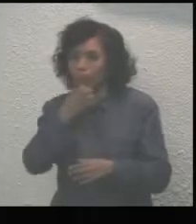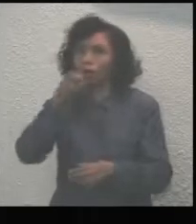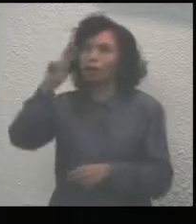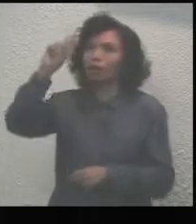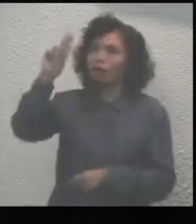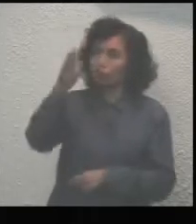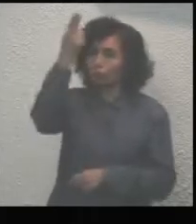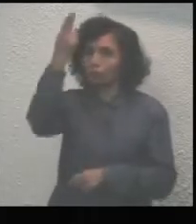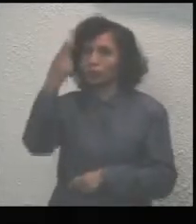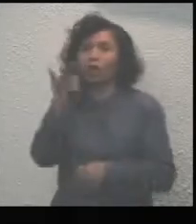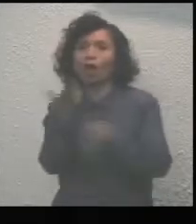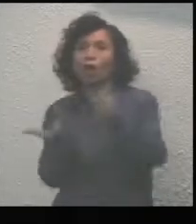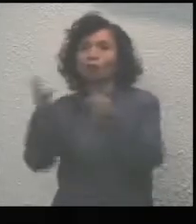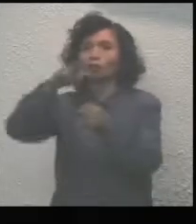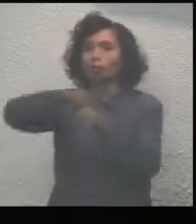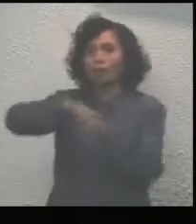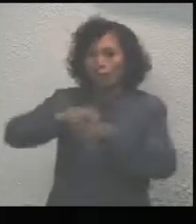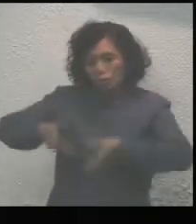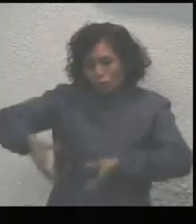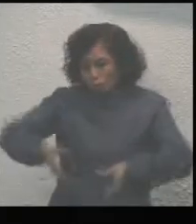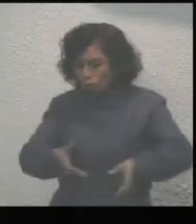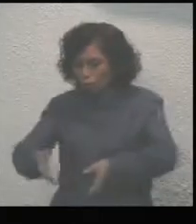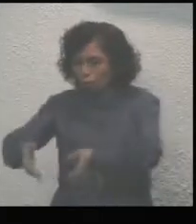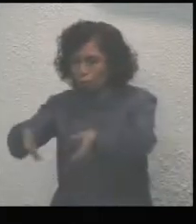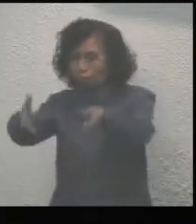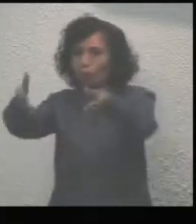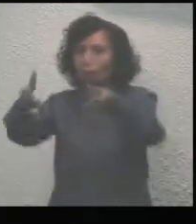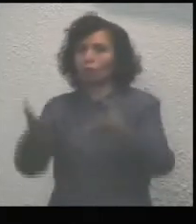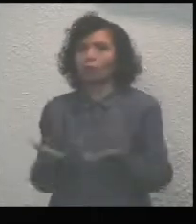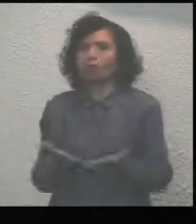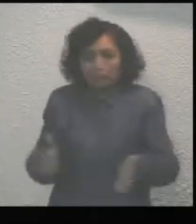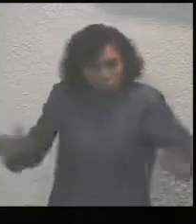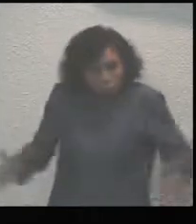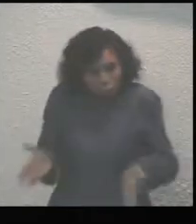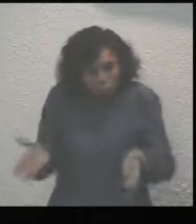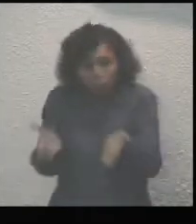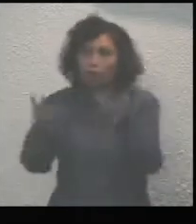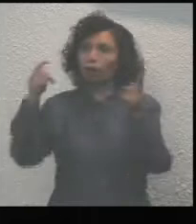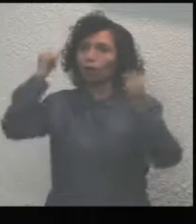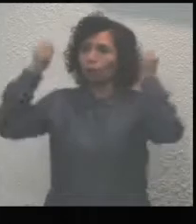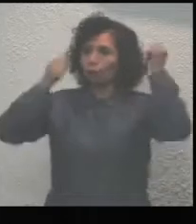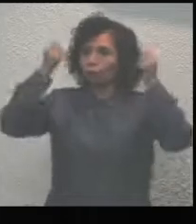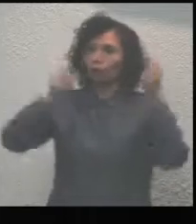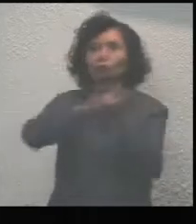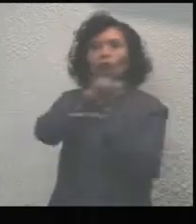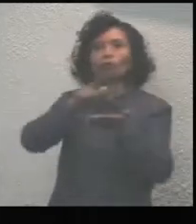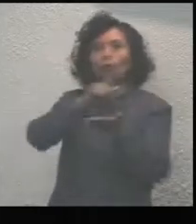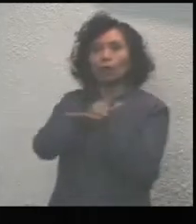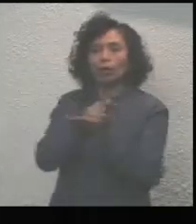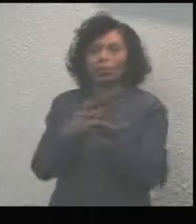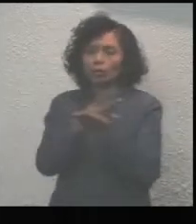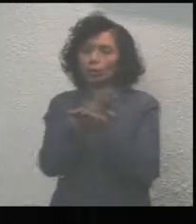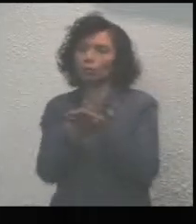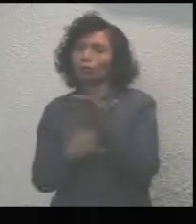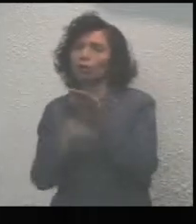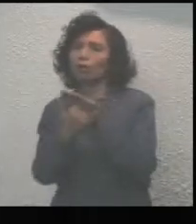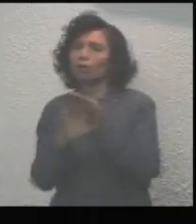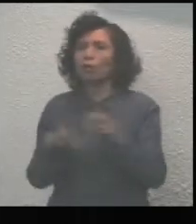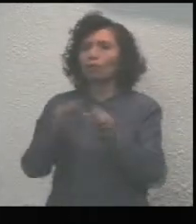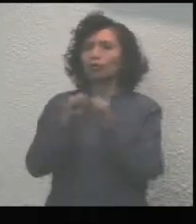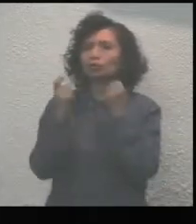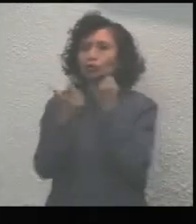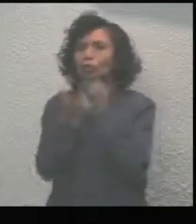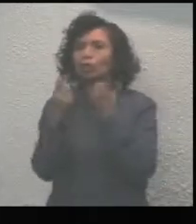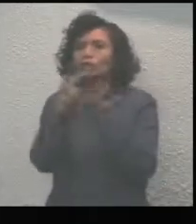universidades, hospitales, carreteras y caminos, impulsado el turismo, las leyes, programas sociales y